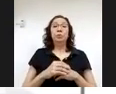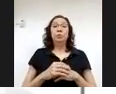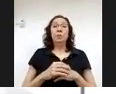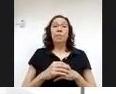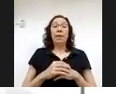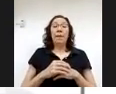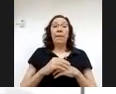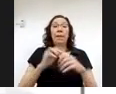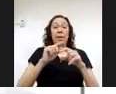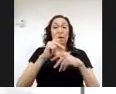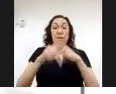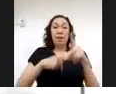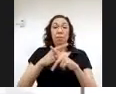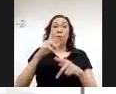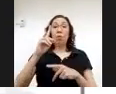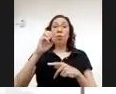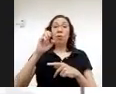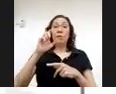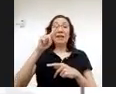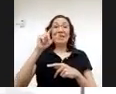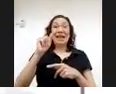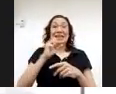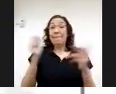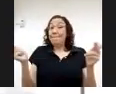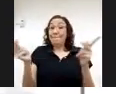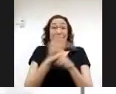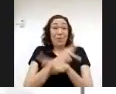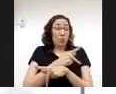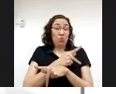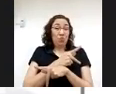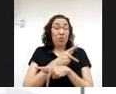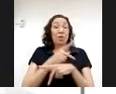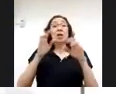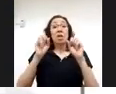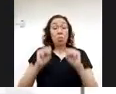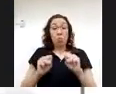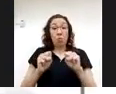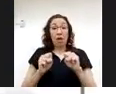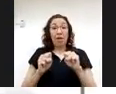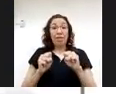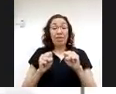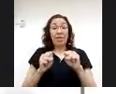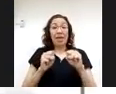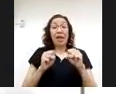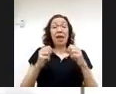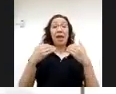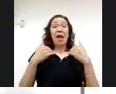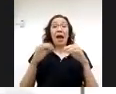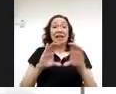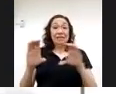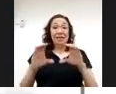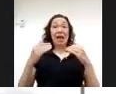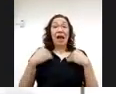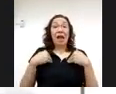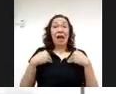La variante Delta es la más grave y es la que puede llevar a una mayor cantidad